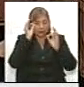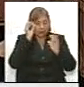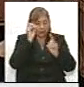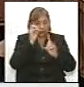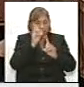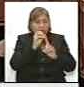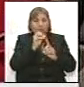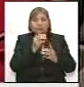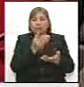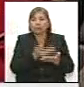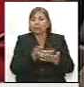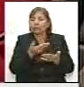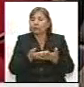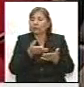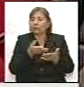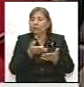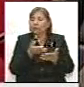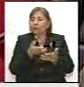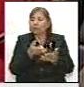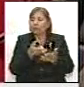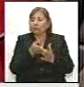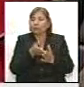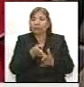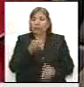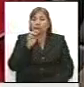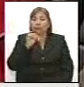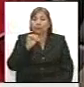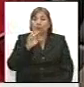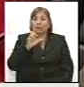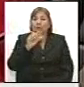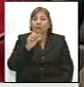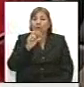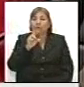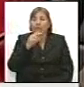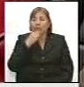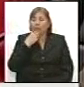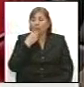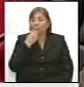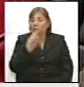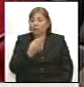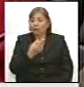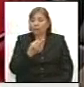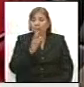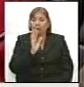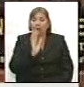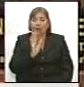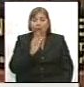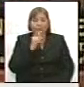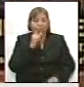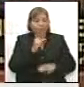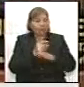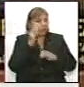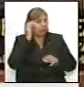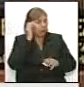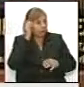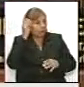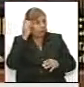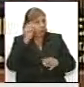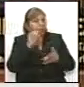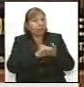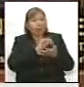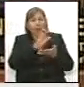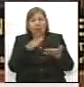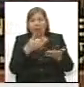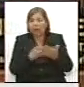objetividad. En el mismo sentido, la legisladora Milagro Salazar manifestó que su acuciosidad se da en todos